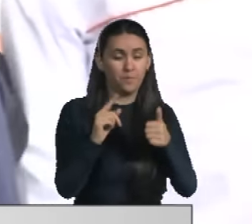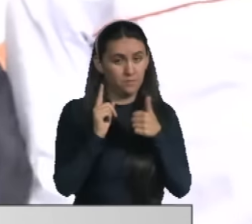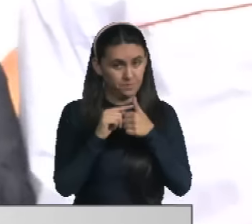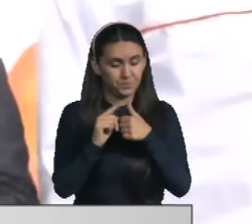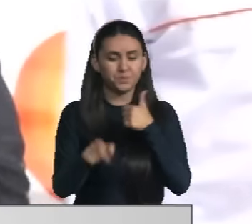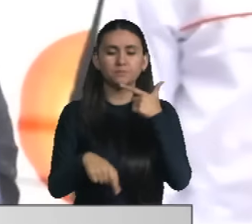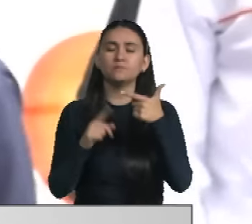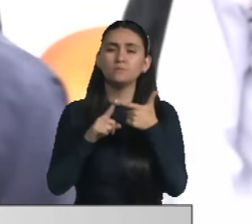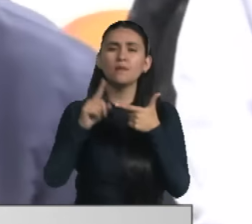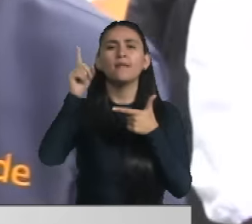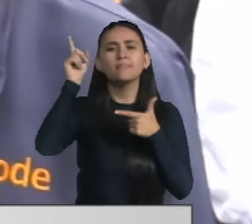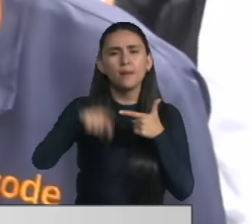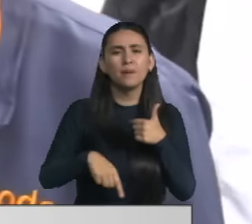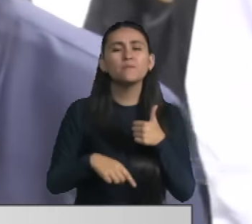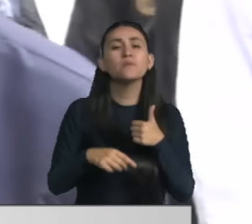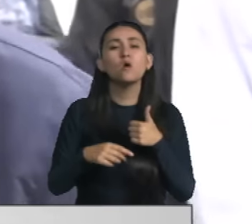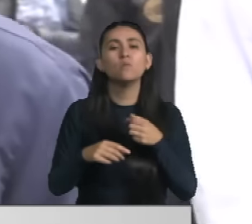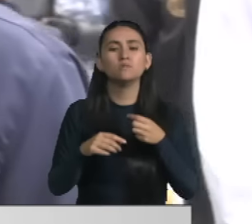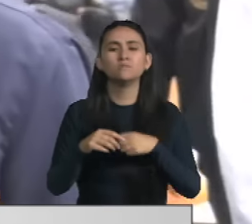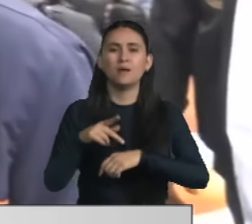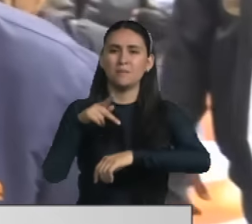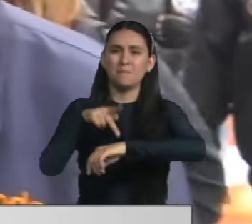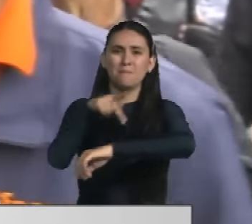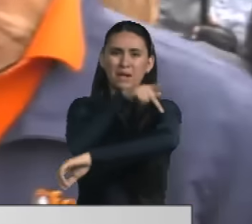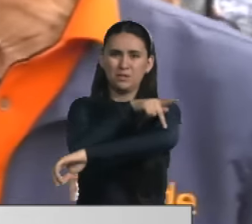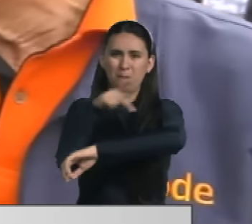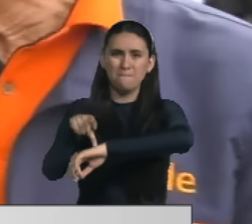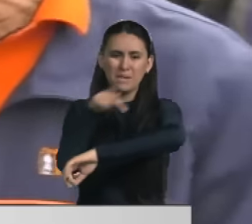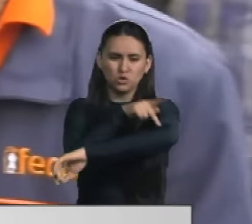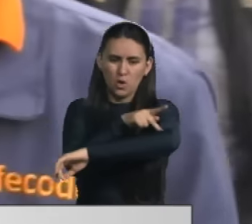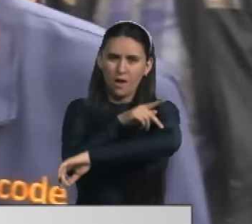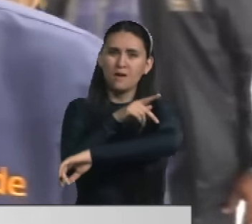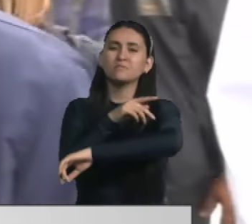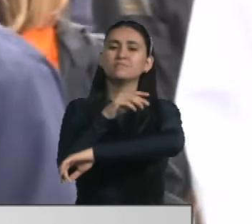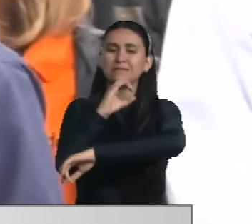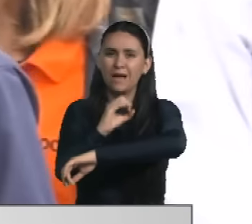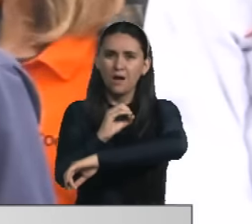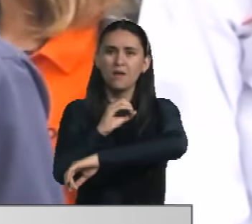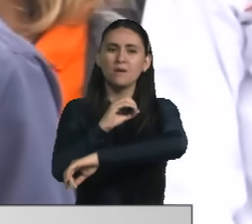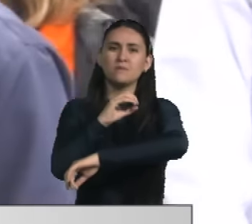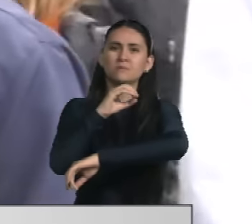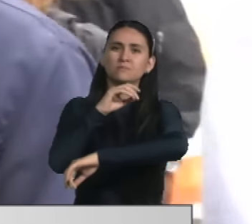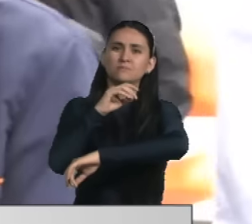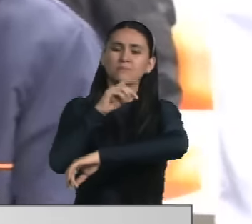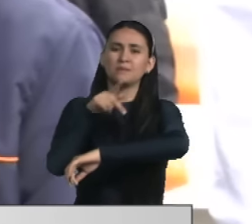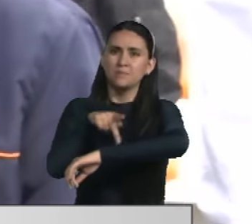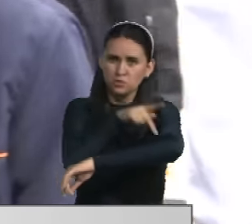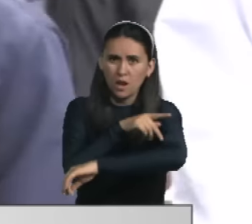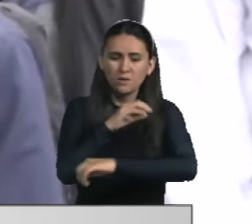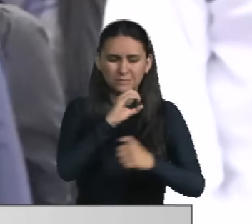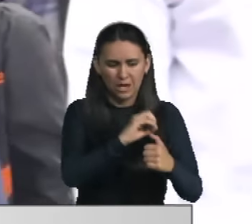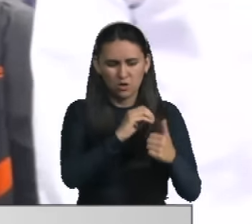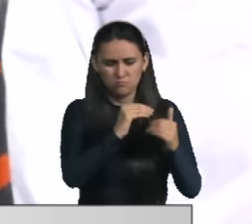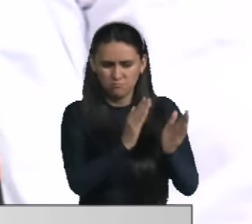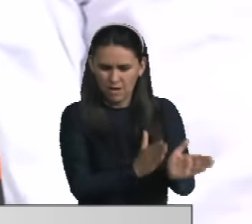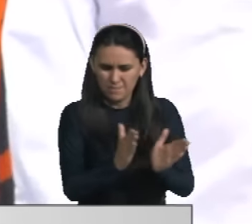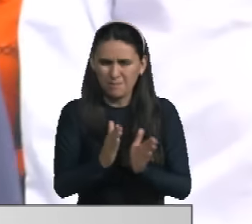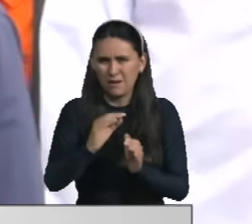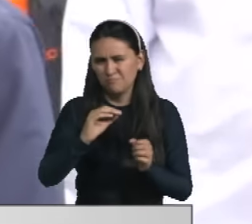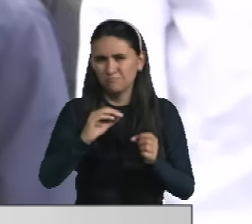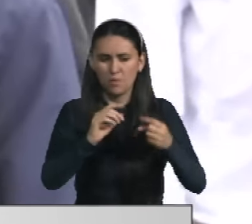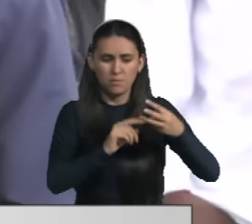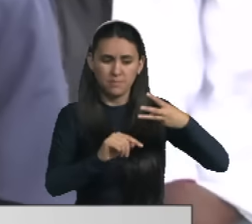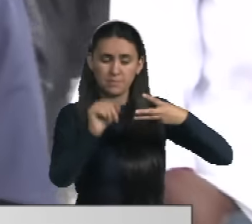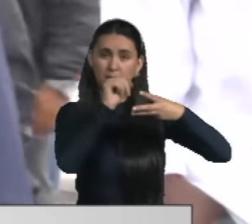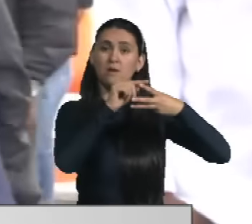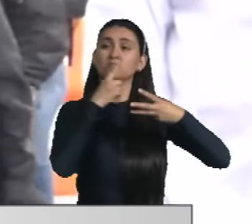que elimina los tres grados de preescolar que hemos conquistado, que a medias todavía existen. Lo que necesitamos es que se convirtiera en